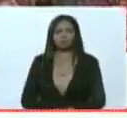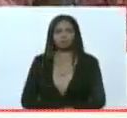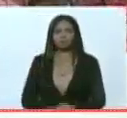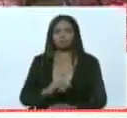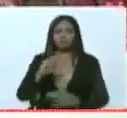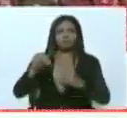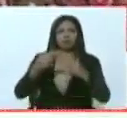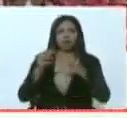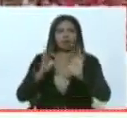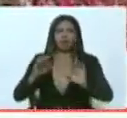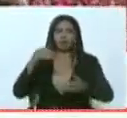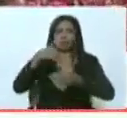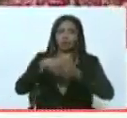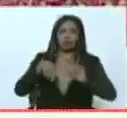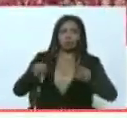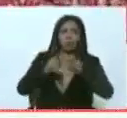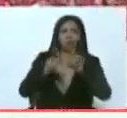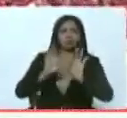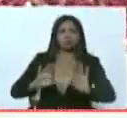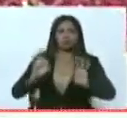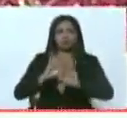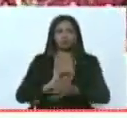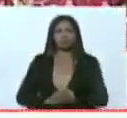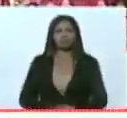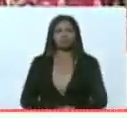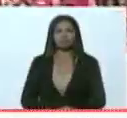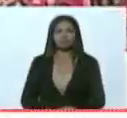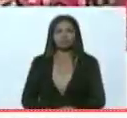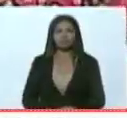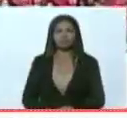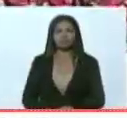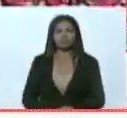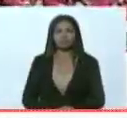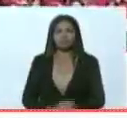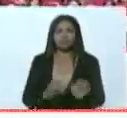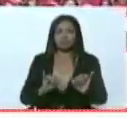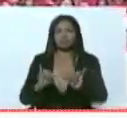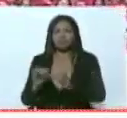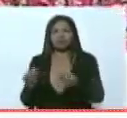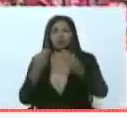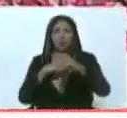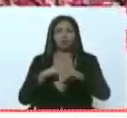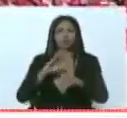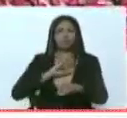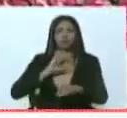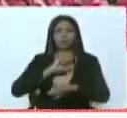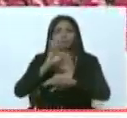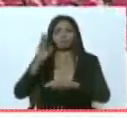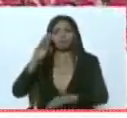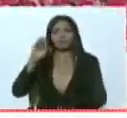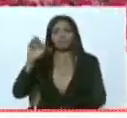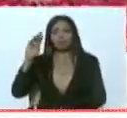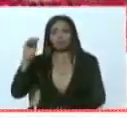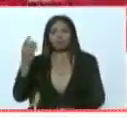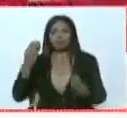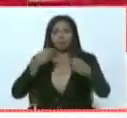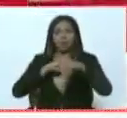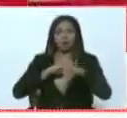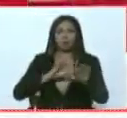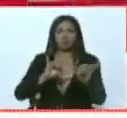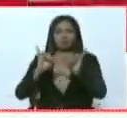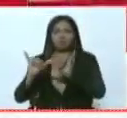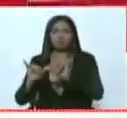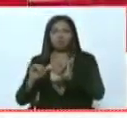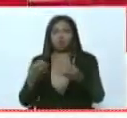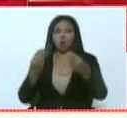Nunca nadie nos ha impuesto nada. Y en este caso, en las negociaciones de Barbados, en las conversaciones de Barbados,